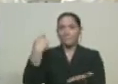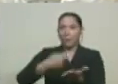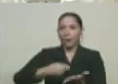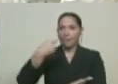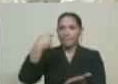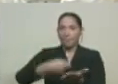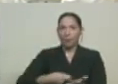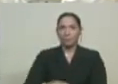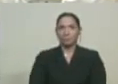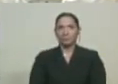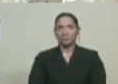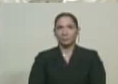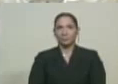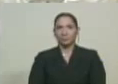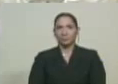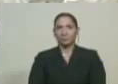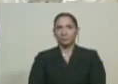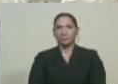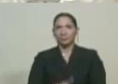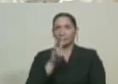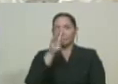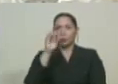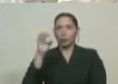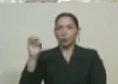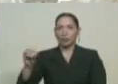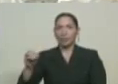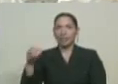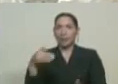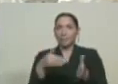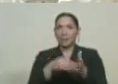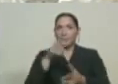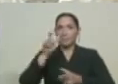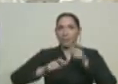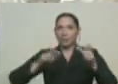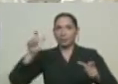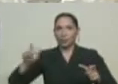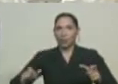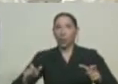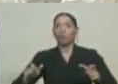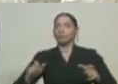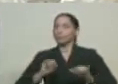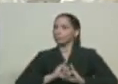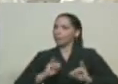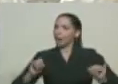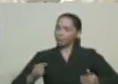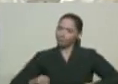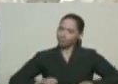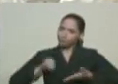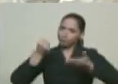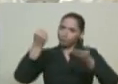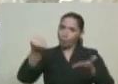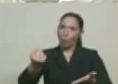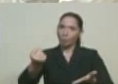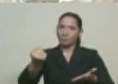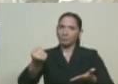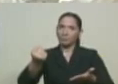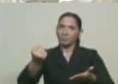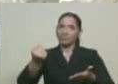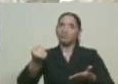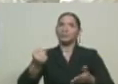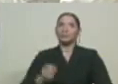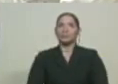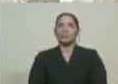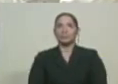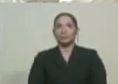depositando a 200 mil personas por hora, están recibiendo su bono de reconversión.